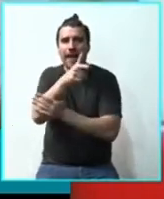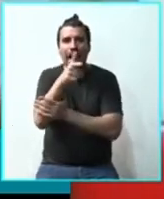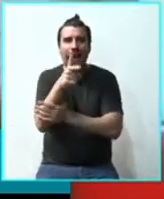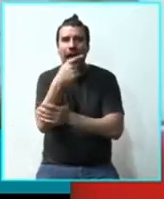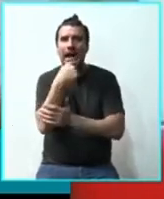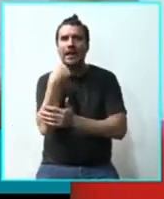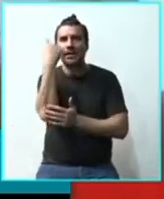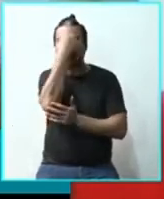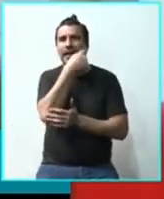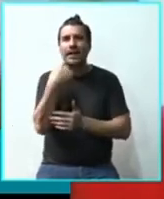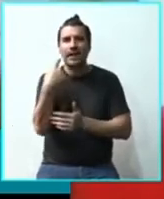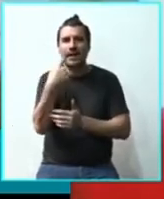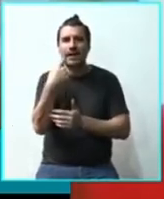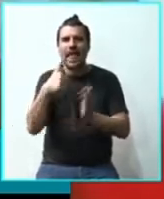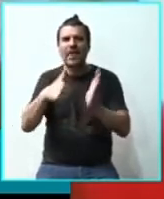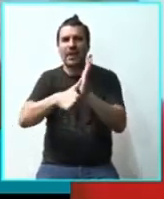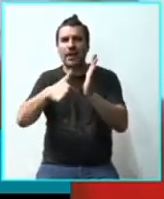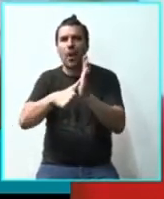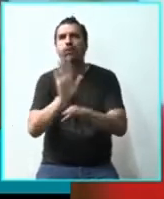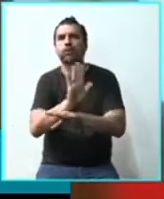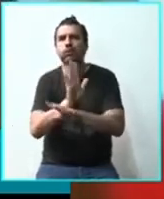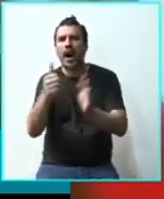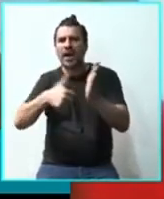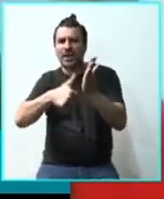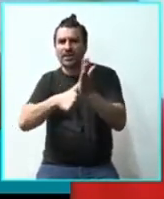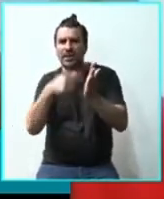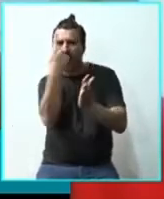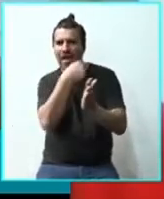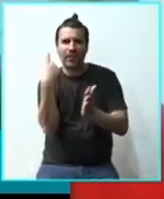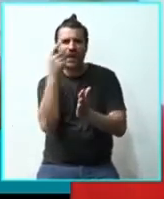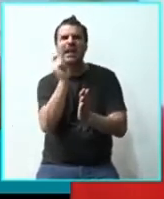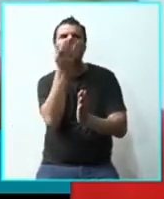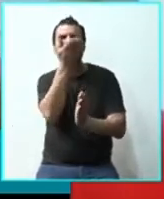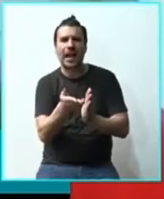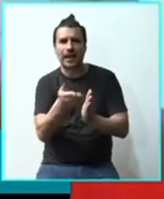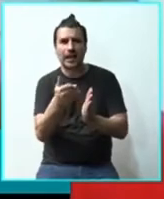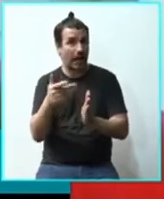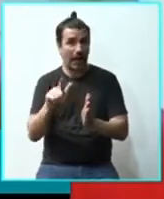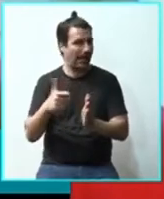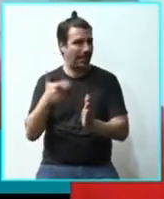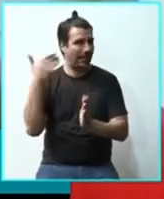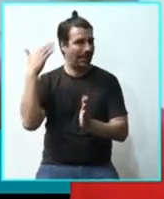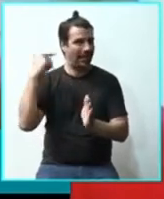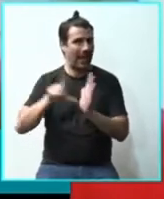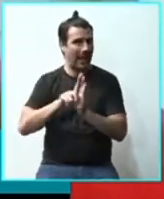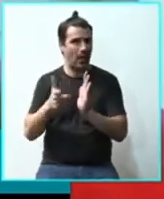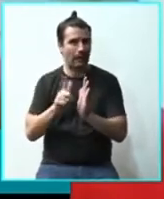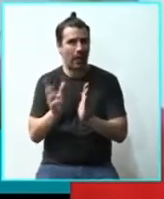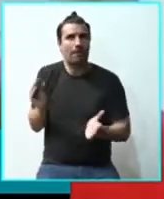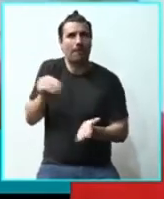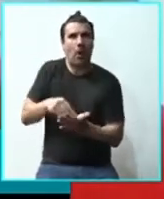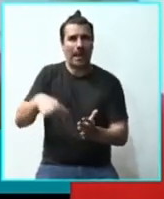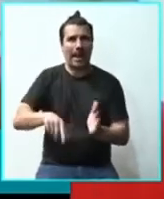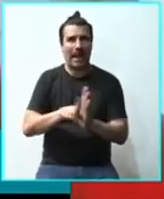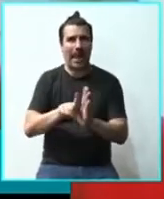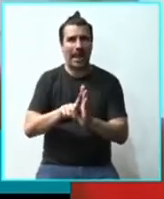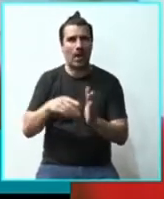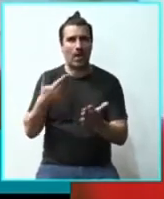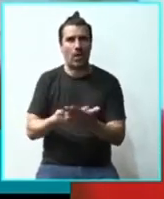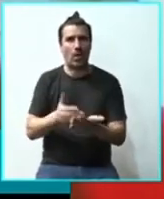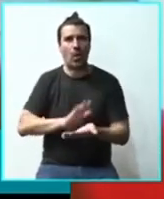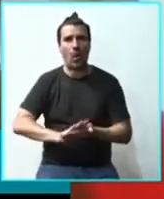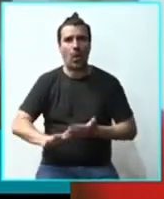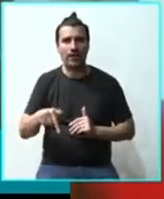debate complejo. Y la verdad es que, si bien este texto no es finalmente el que nosotros propusimos, lo